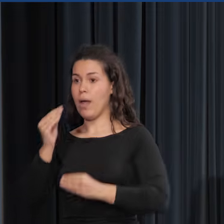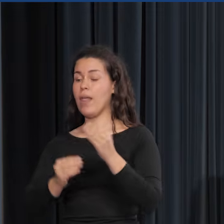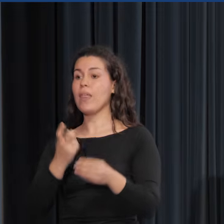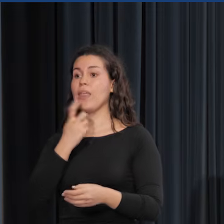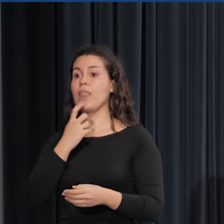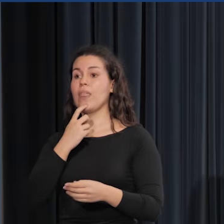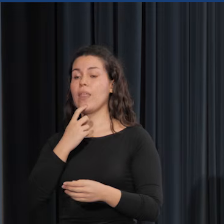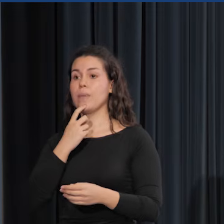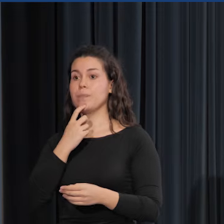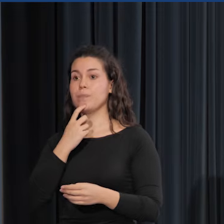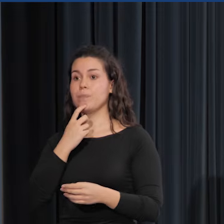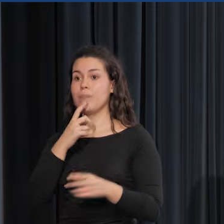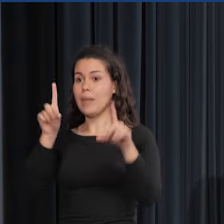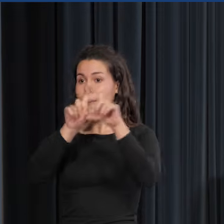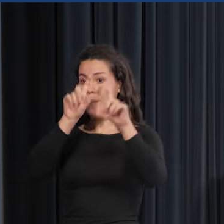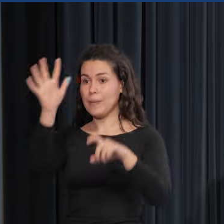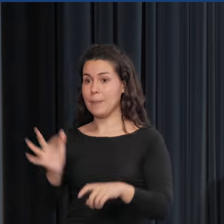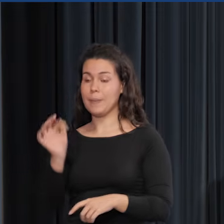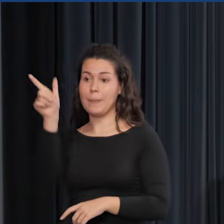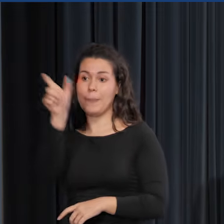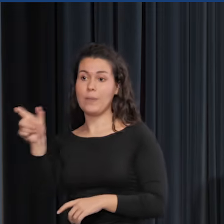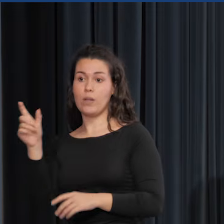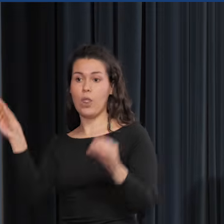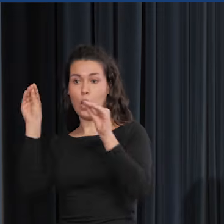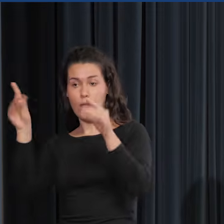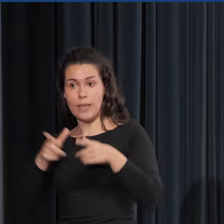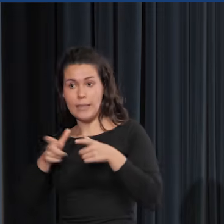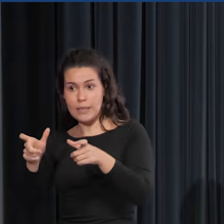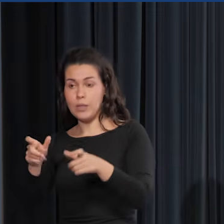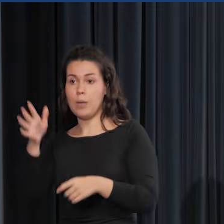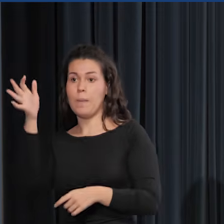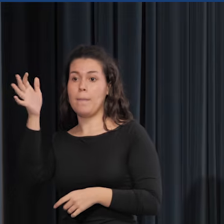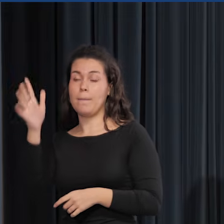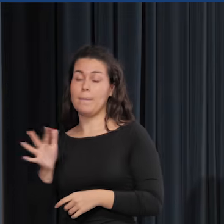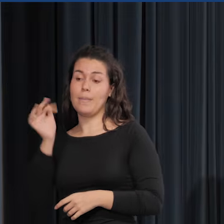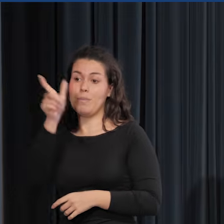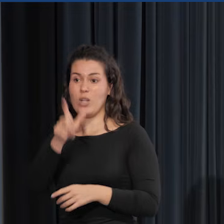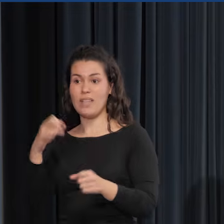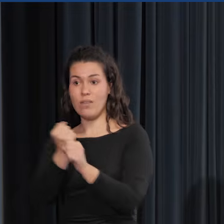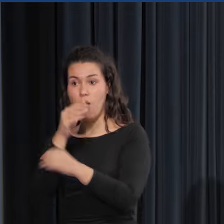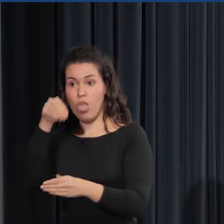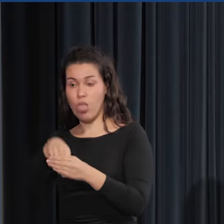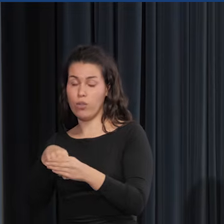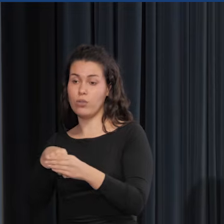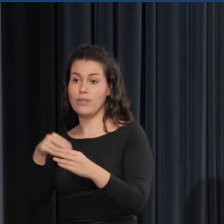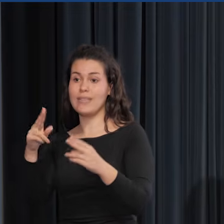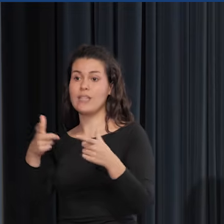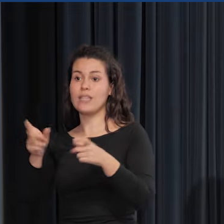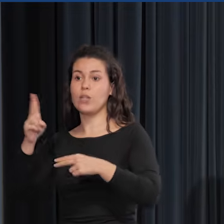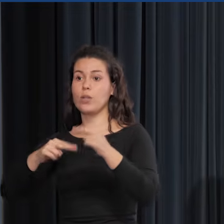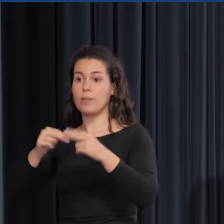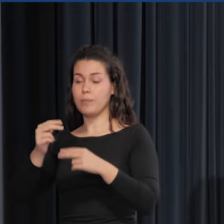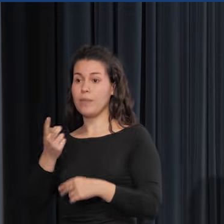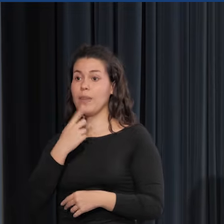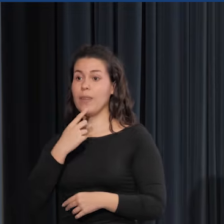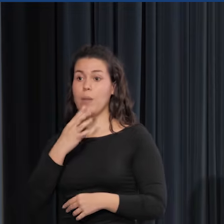empresas como docentes del sector y plantilla del sector comparten la idea de que una mujer con